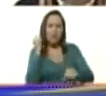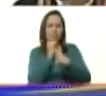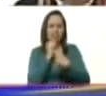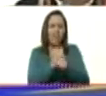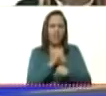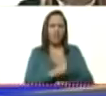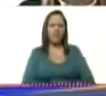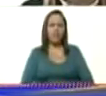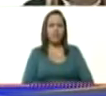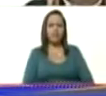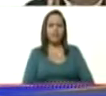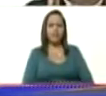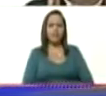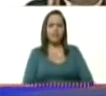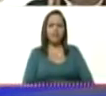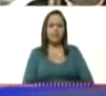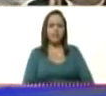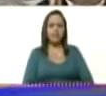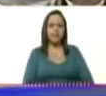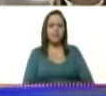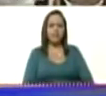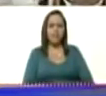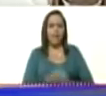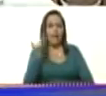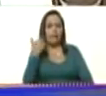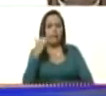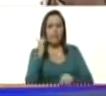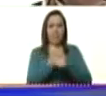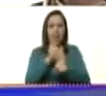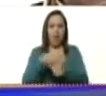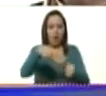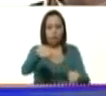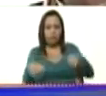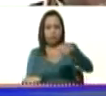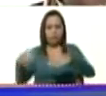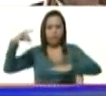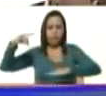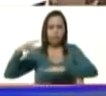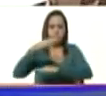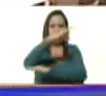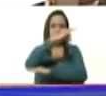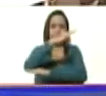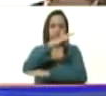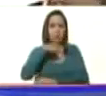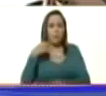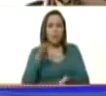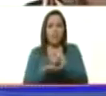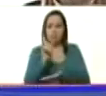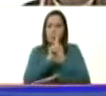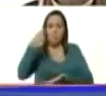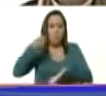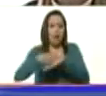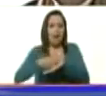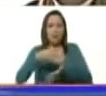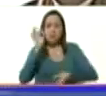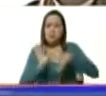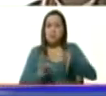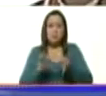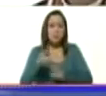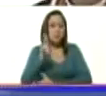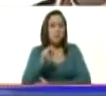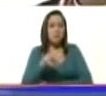trabajadores. Hubo trabajadores, pilotos, que murieron sin poder cobrar sus prestaciones